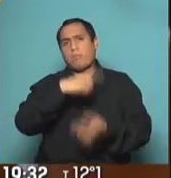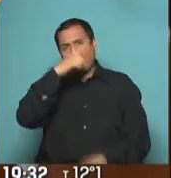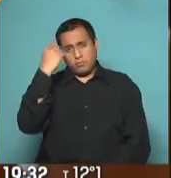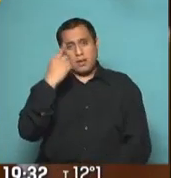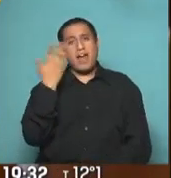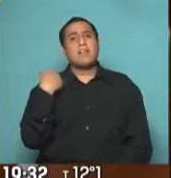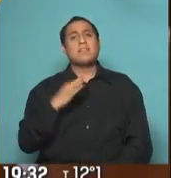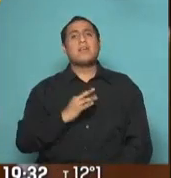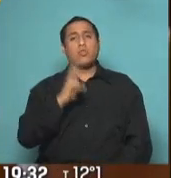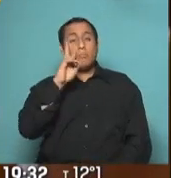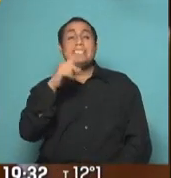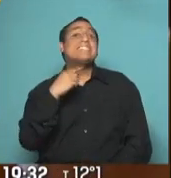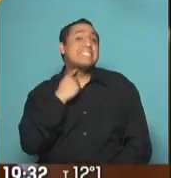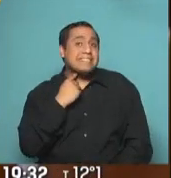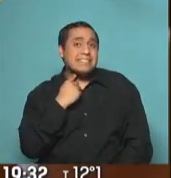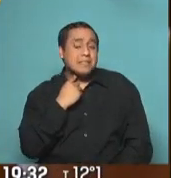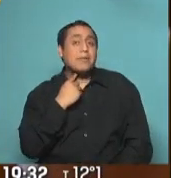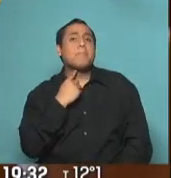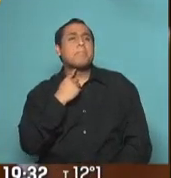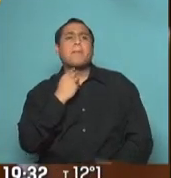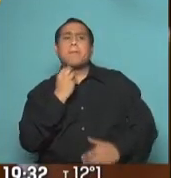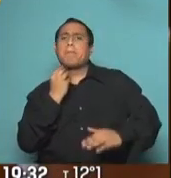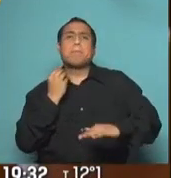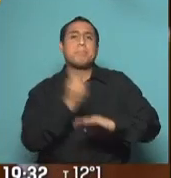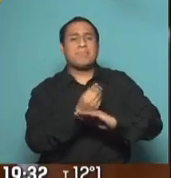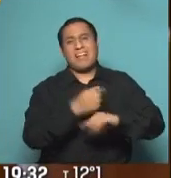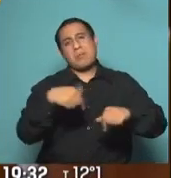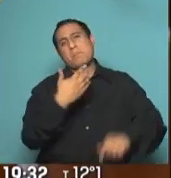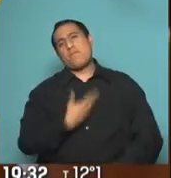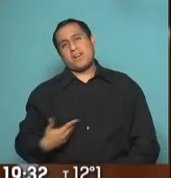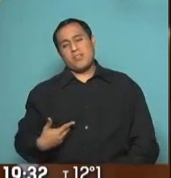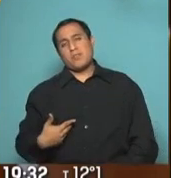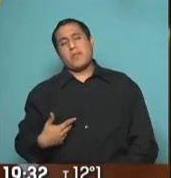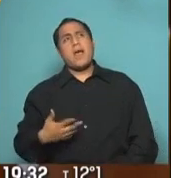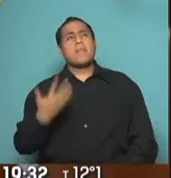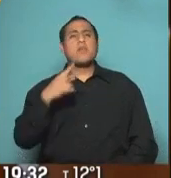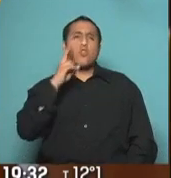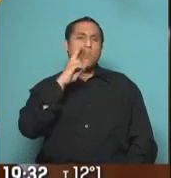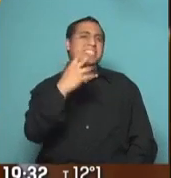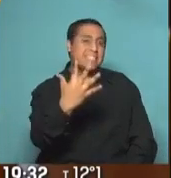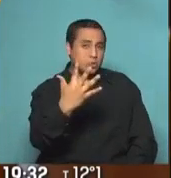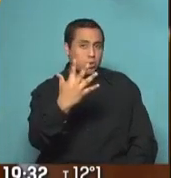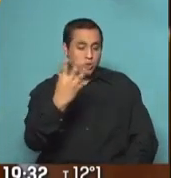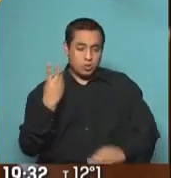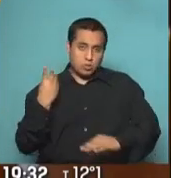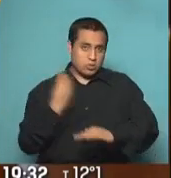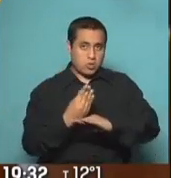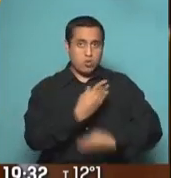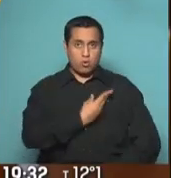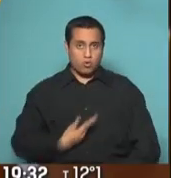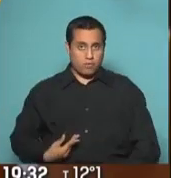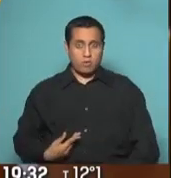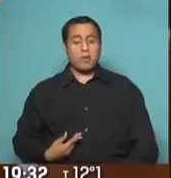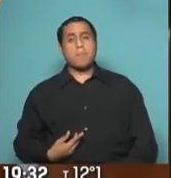cuando asume el actual gobernador en el 2000 en el 2005 hace una